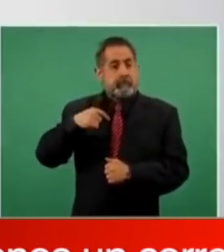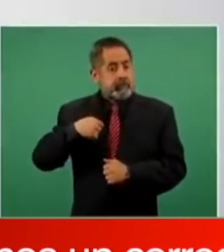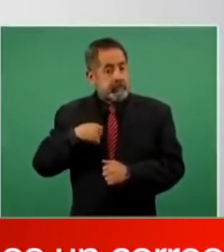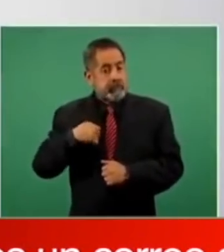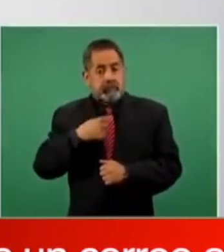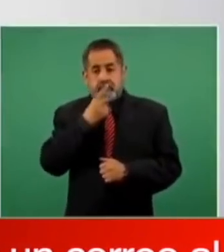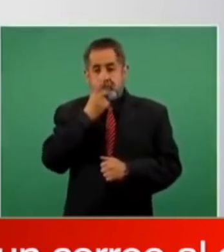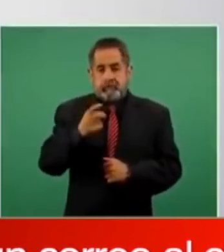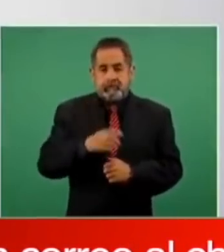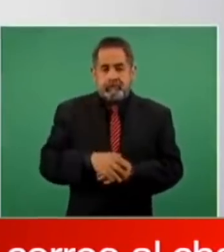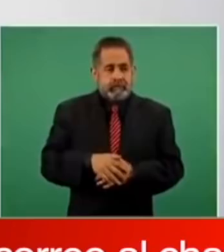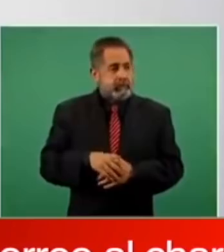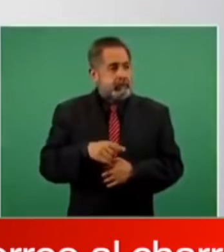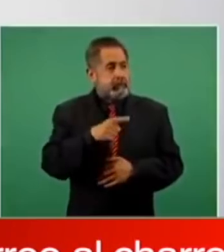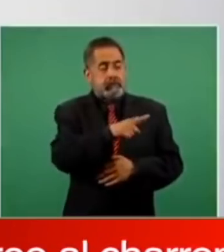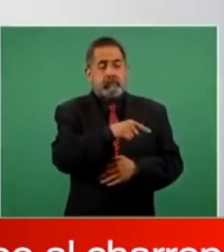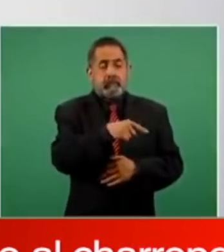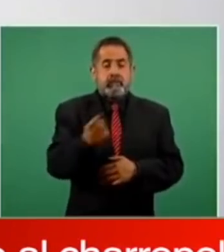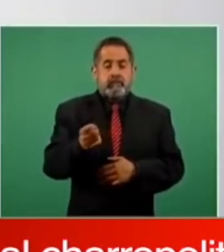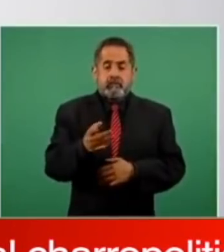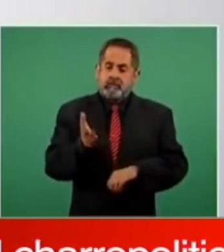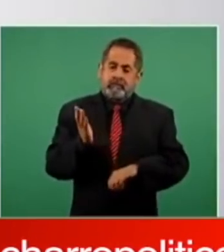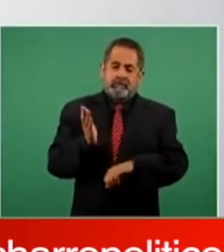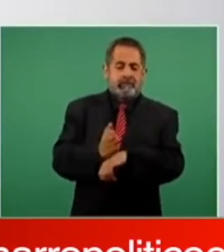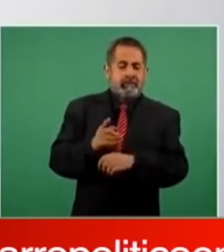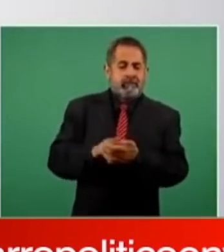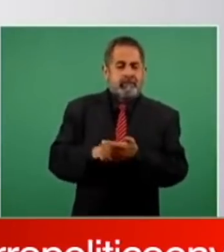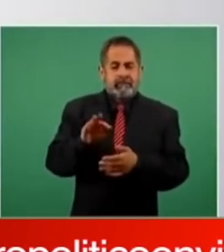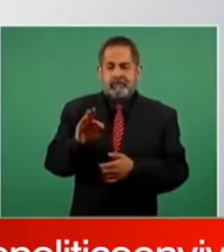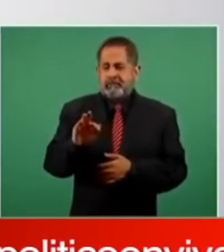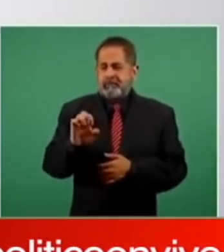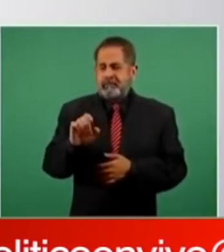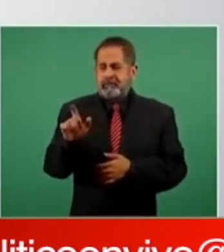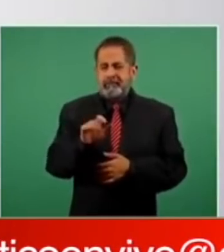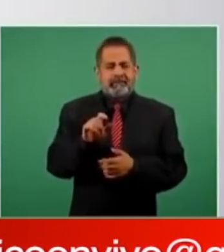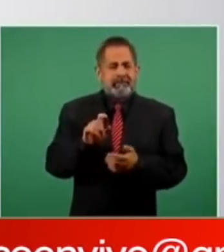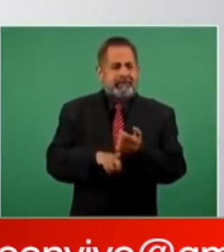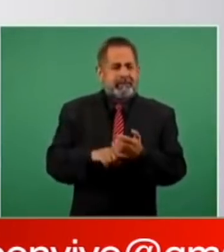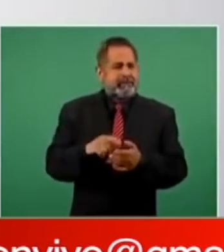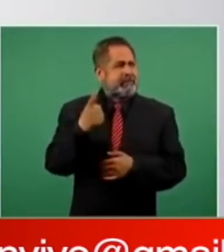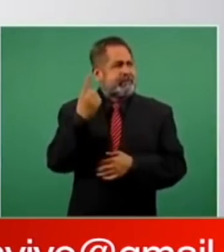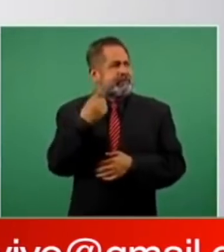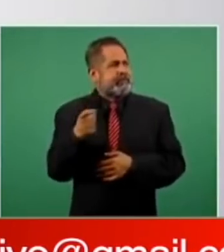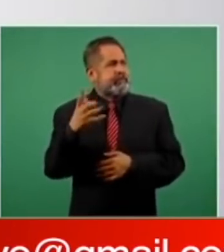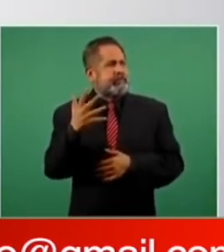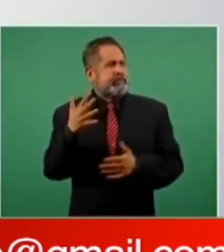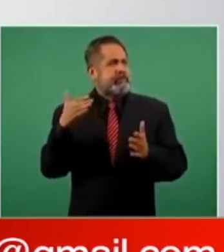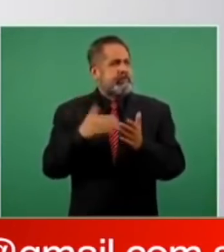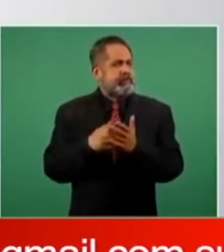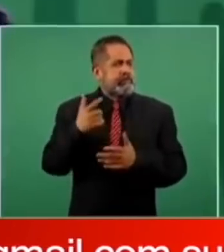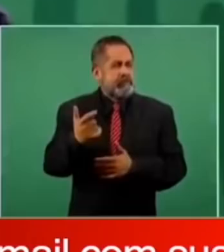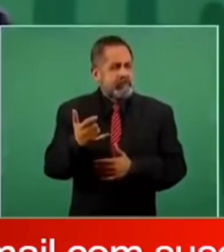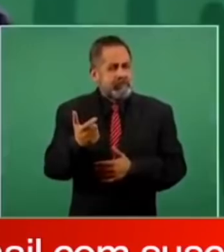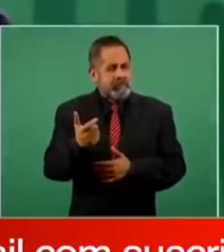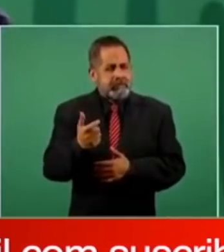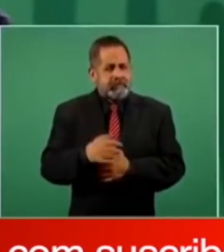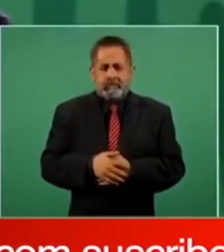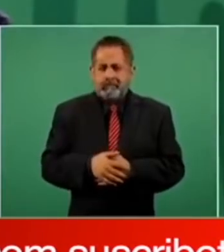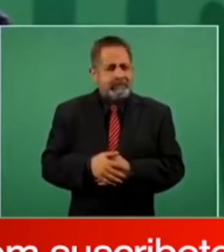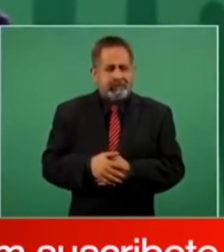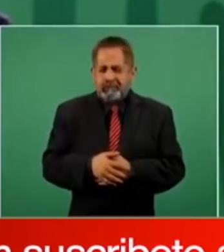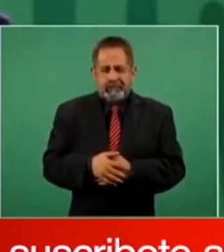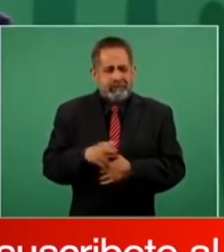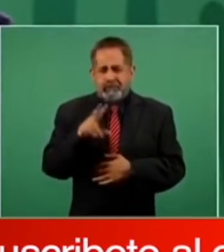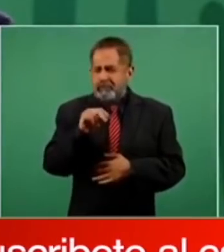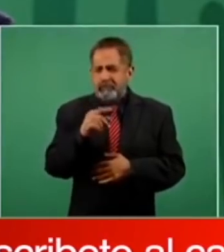que estaban sancionando a Félix por 150 mil pesos y resulta